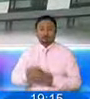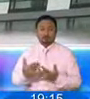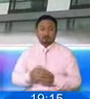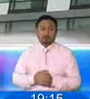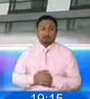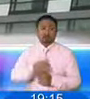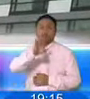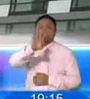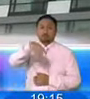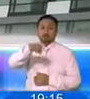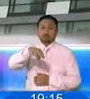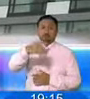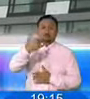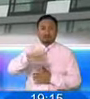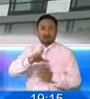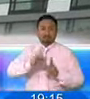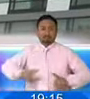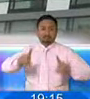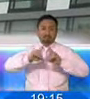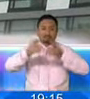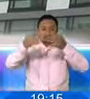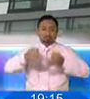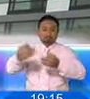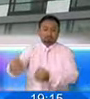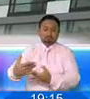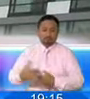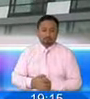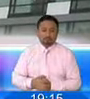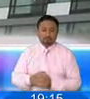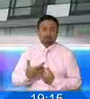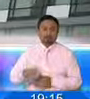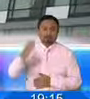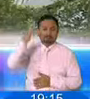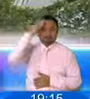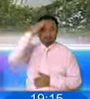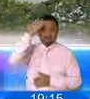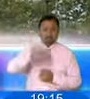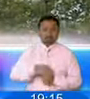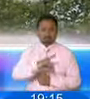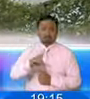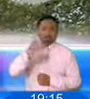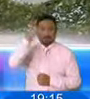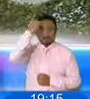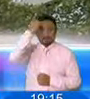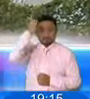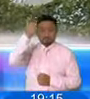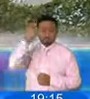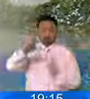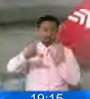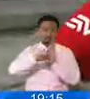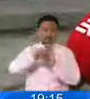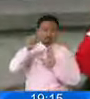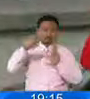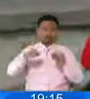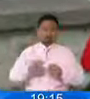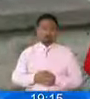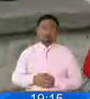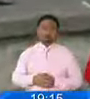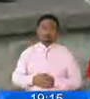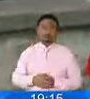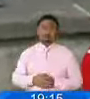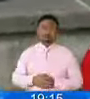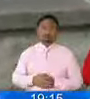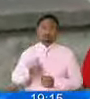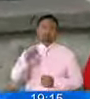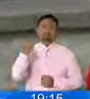un lapso de 4 meses arroje los resultados que permitan conocer la legalidad de la misma. Ya desde la primera reunión